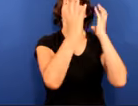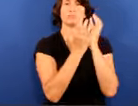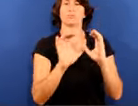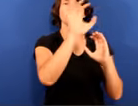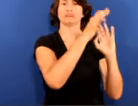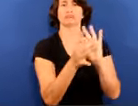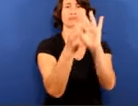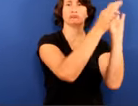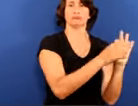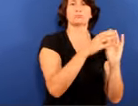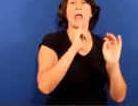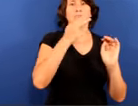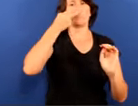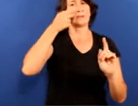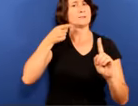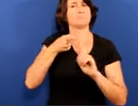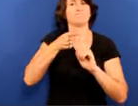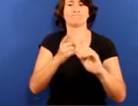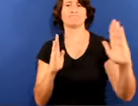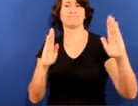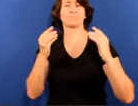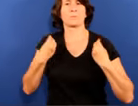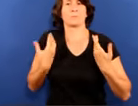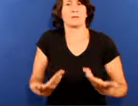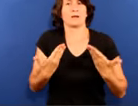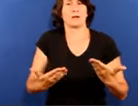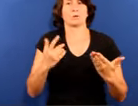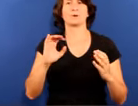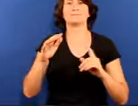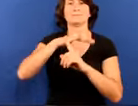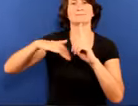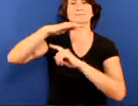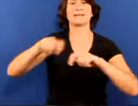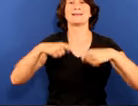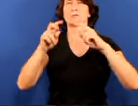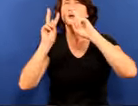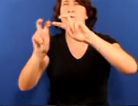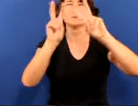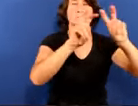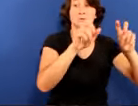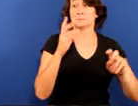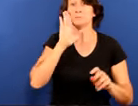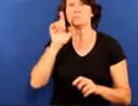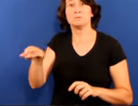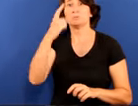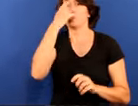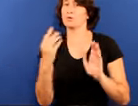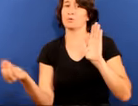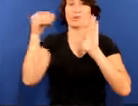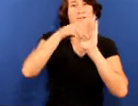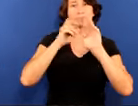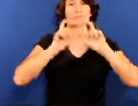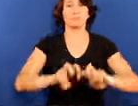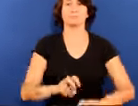territorio histórico de Vizcaya. Además de darse a conocer los resultados obtenidos en la investigación, en la jornada